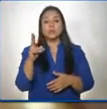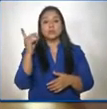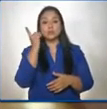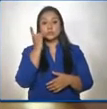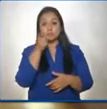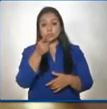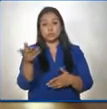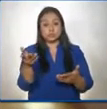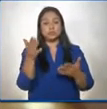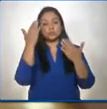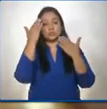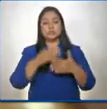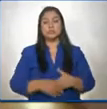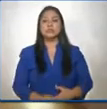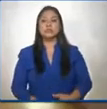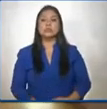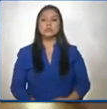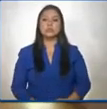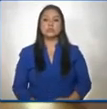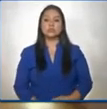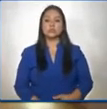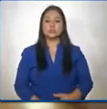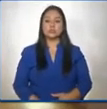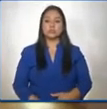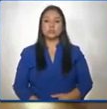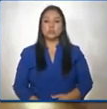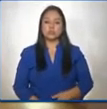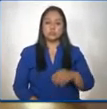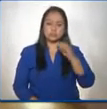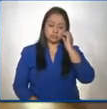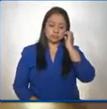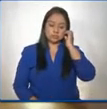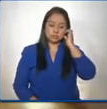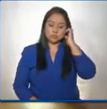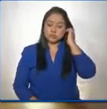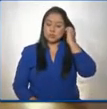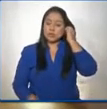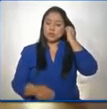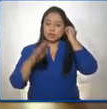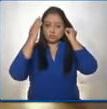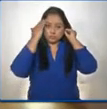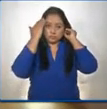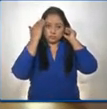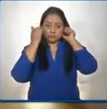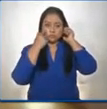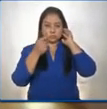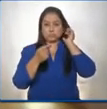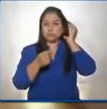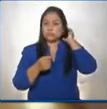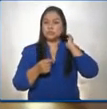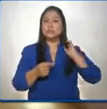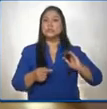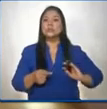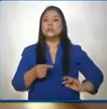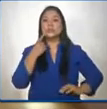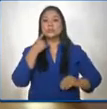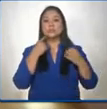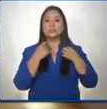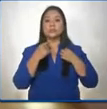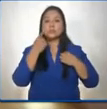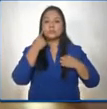señor de la Universidad de San Carlos. Muchas gracias, señor secretario. Entonces, pasamos